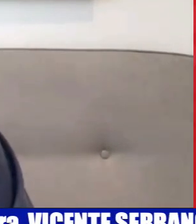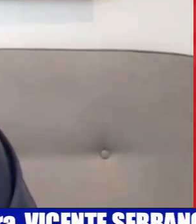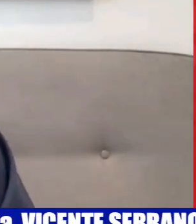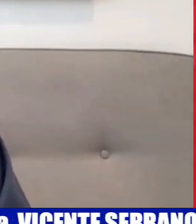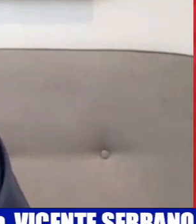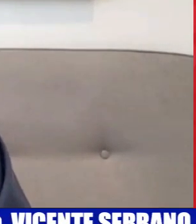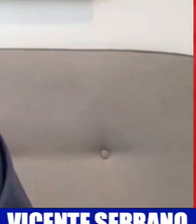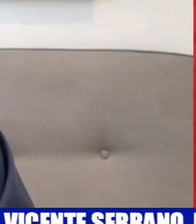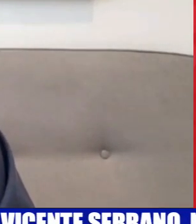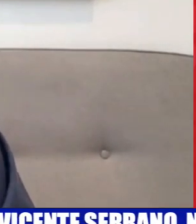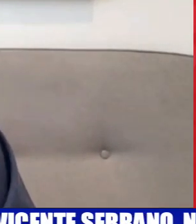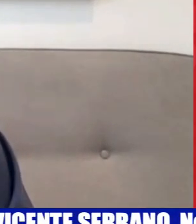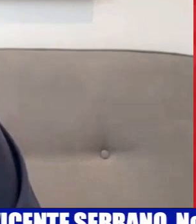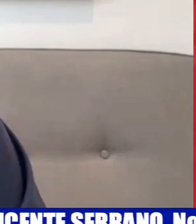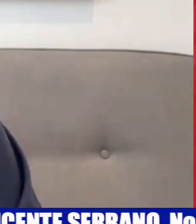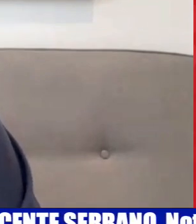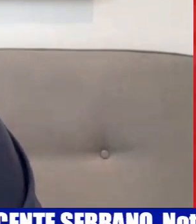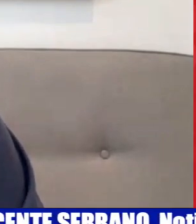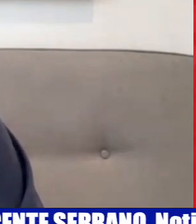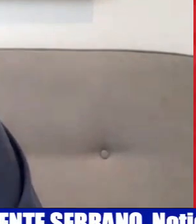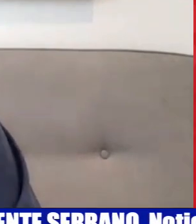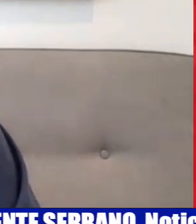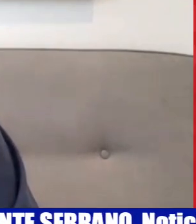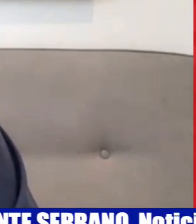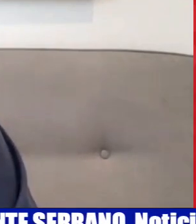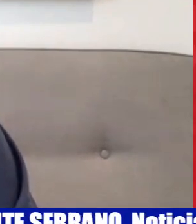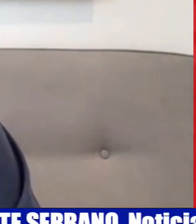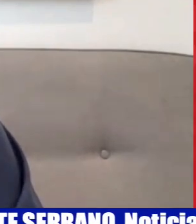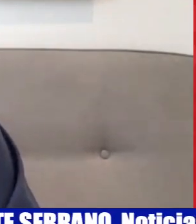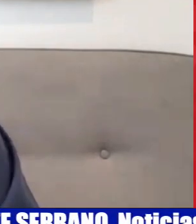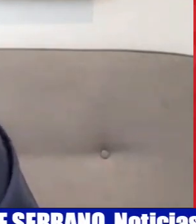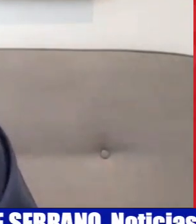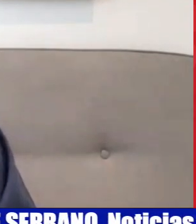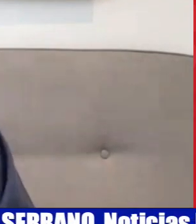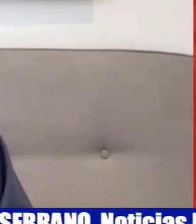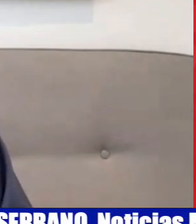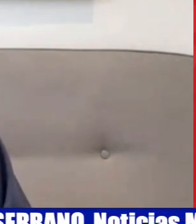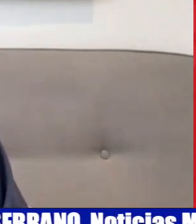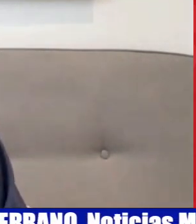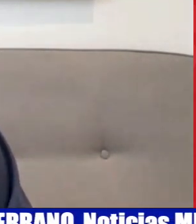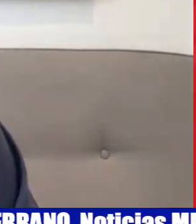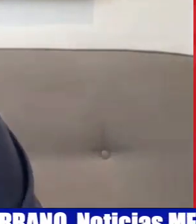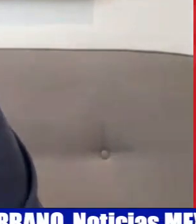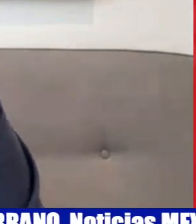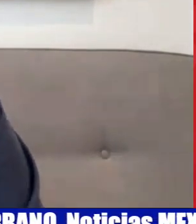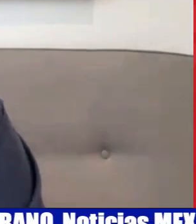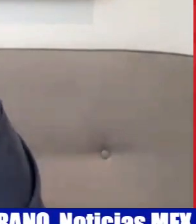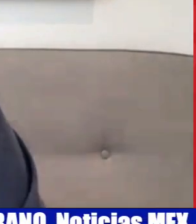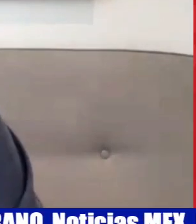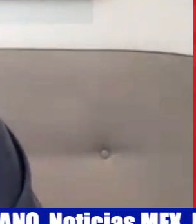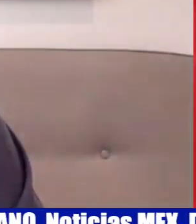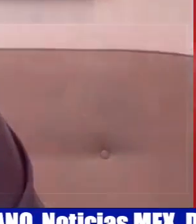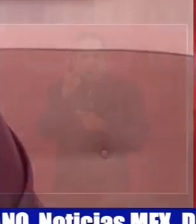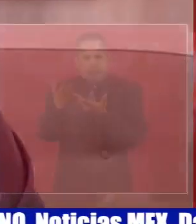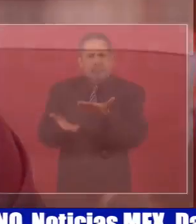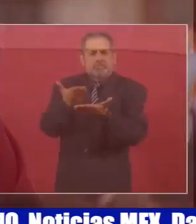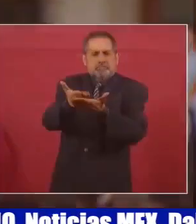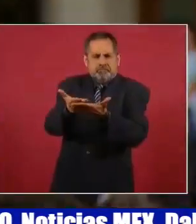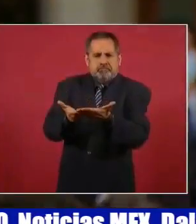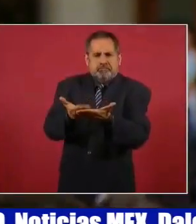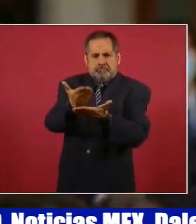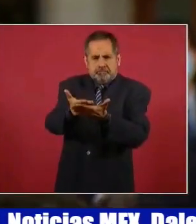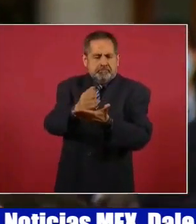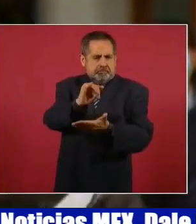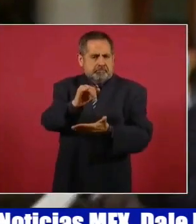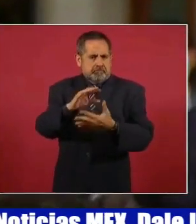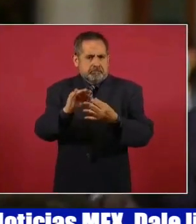poquito honesto, diría, en este gobierno, que no es del régimen neoliberal, que intenta